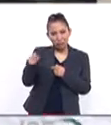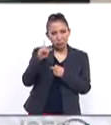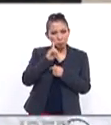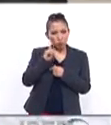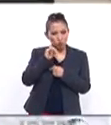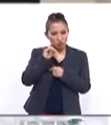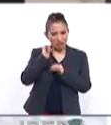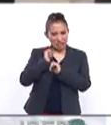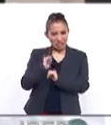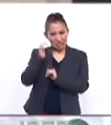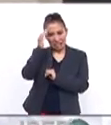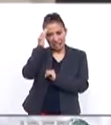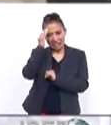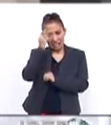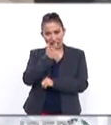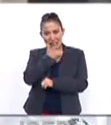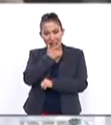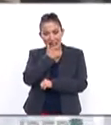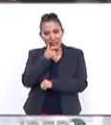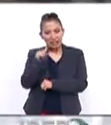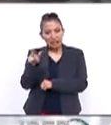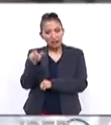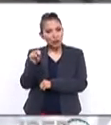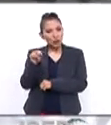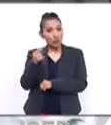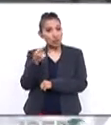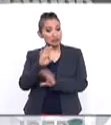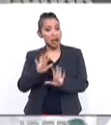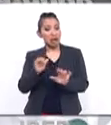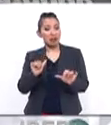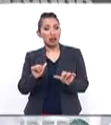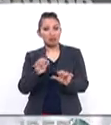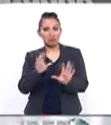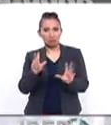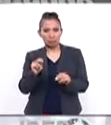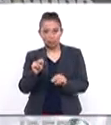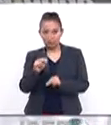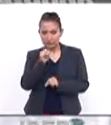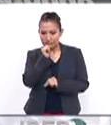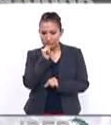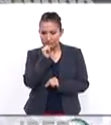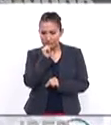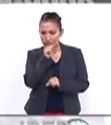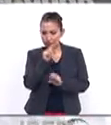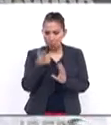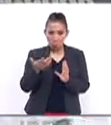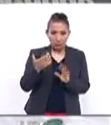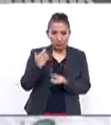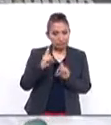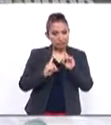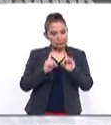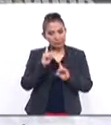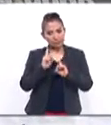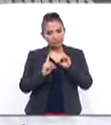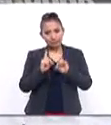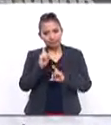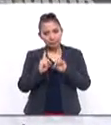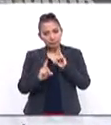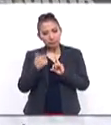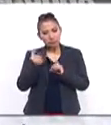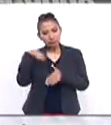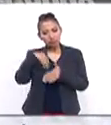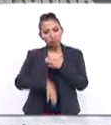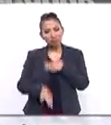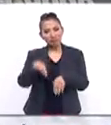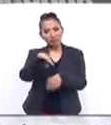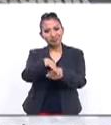primer ministro británica no quiere decir que ya la libró. Me parece que queda en el aire el fracaso